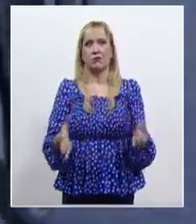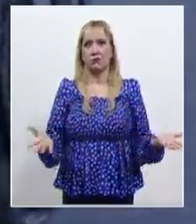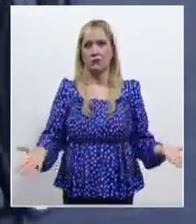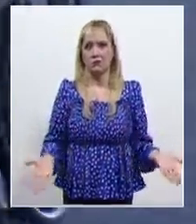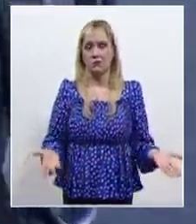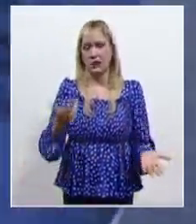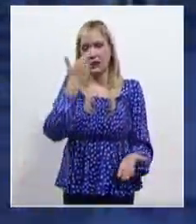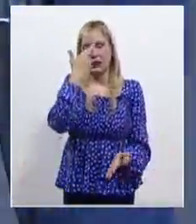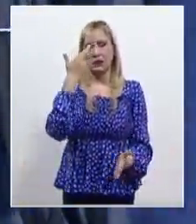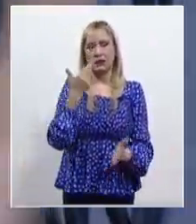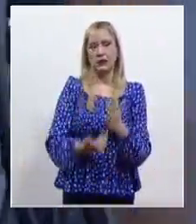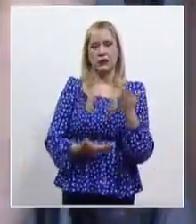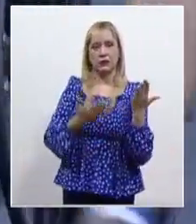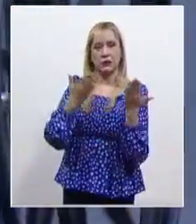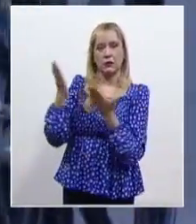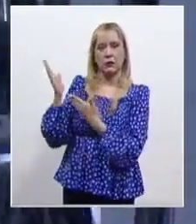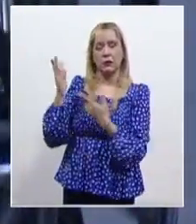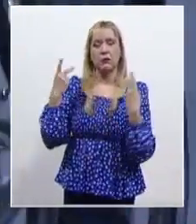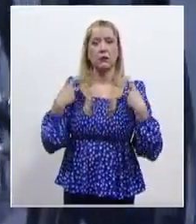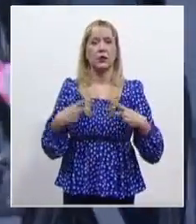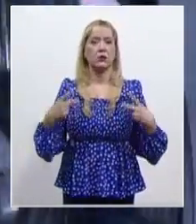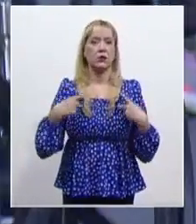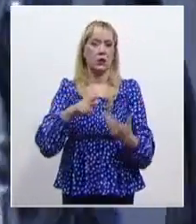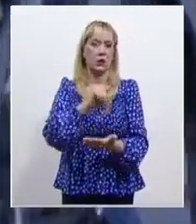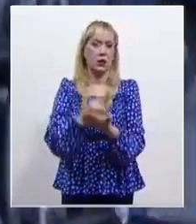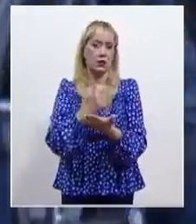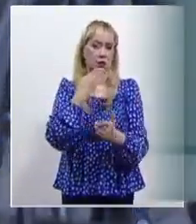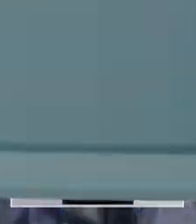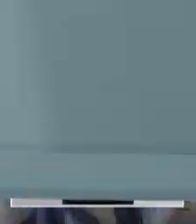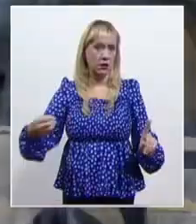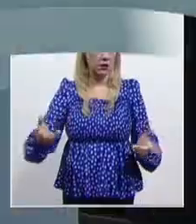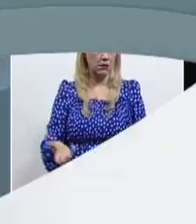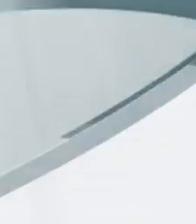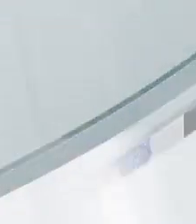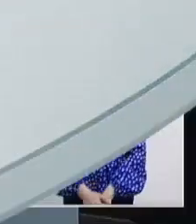el principio de seguridad jurídica.